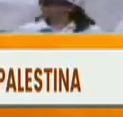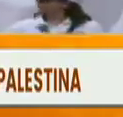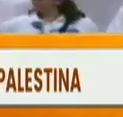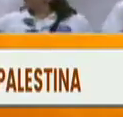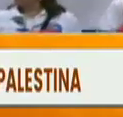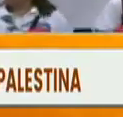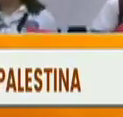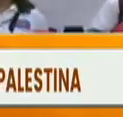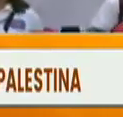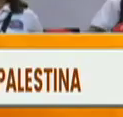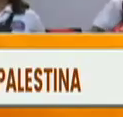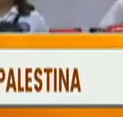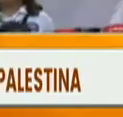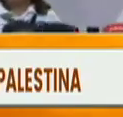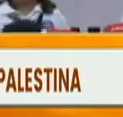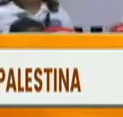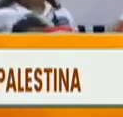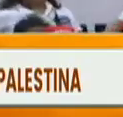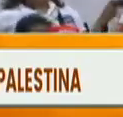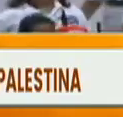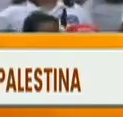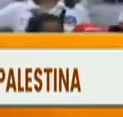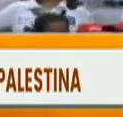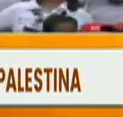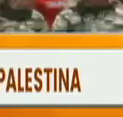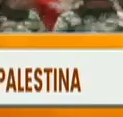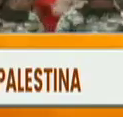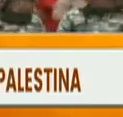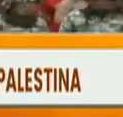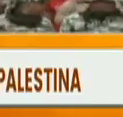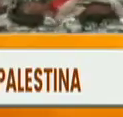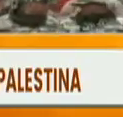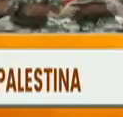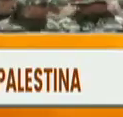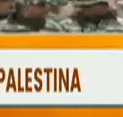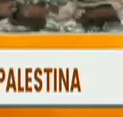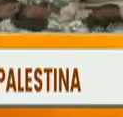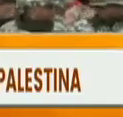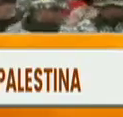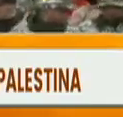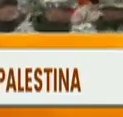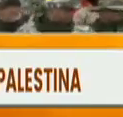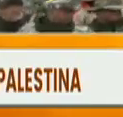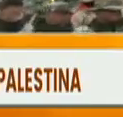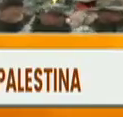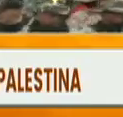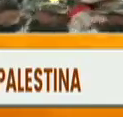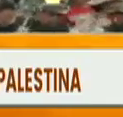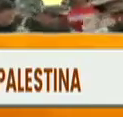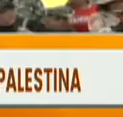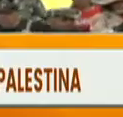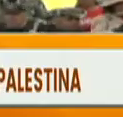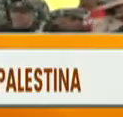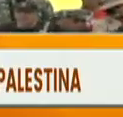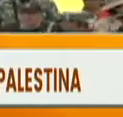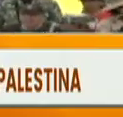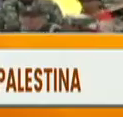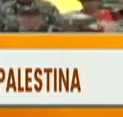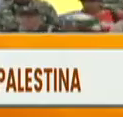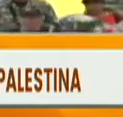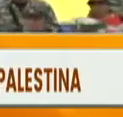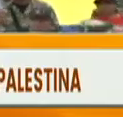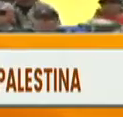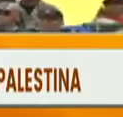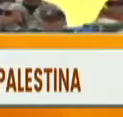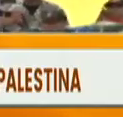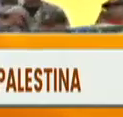mundo a decirle al mundo que Venezuela es libre y soberana. Israel no solamente ataca a Palestina, sino que impide que ingrese la